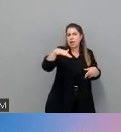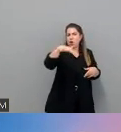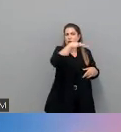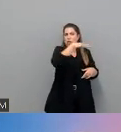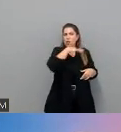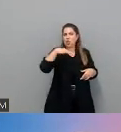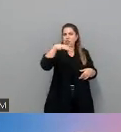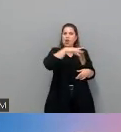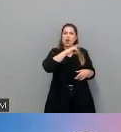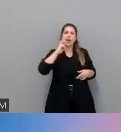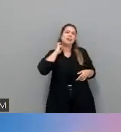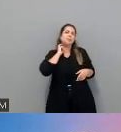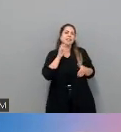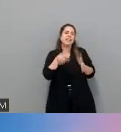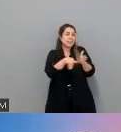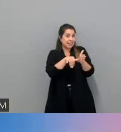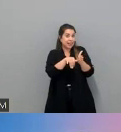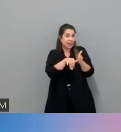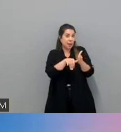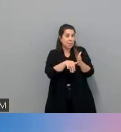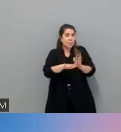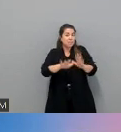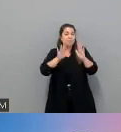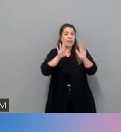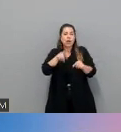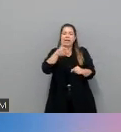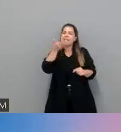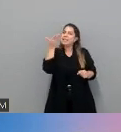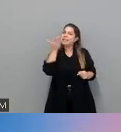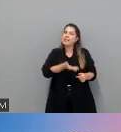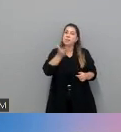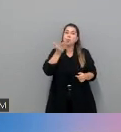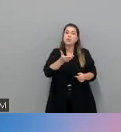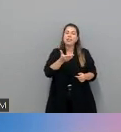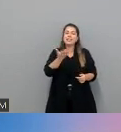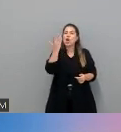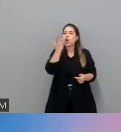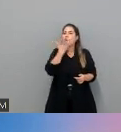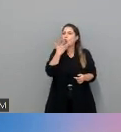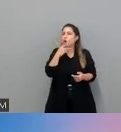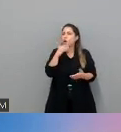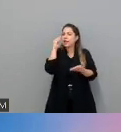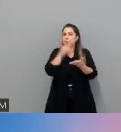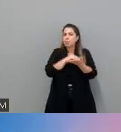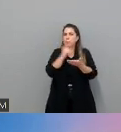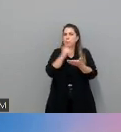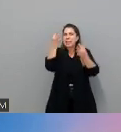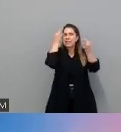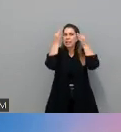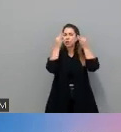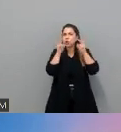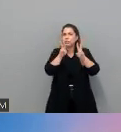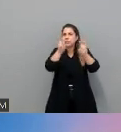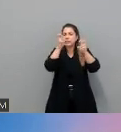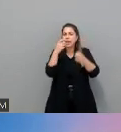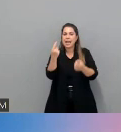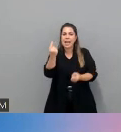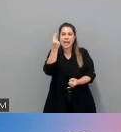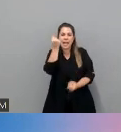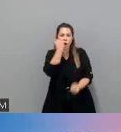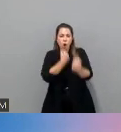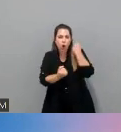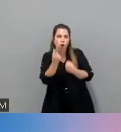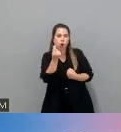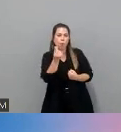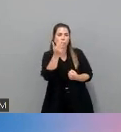economía. Pero que es importante conocer muchas veces una serie de datos económicos y